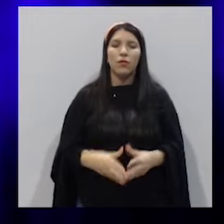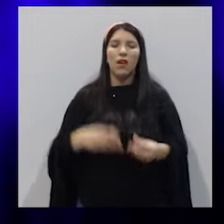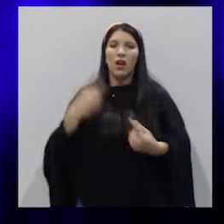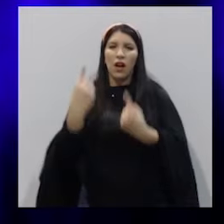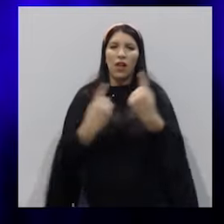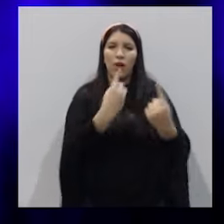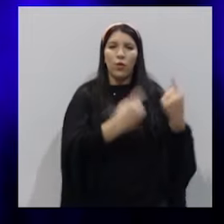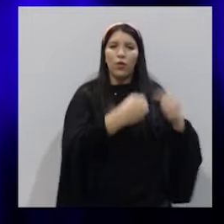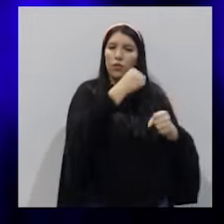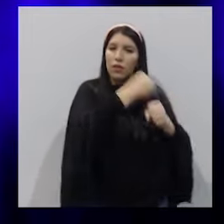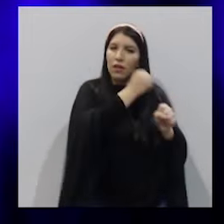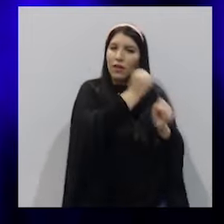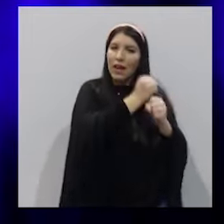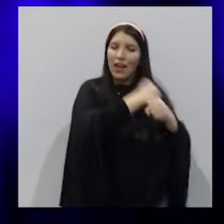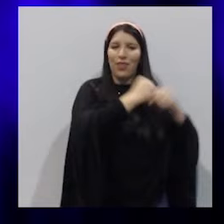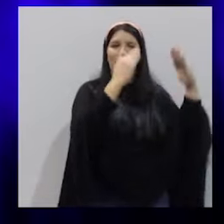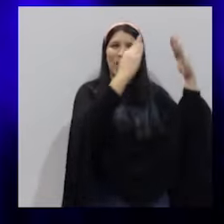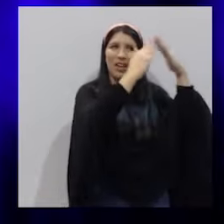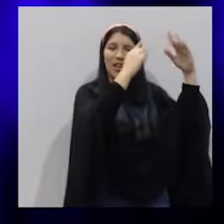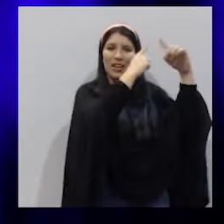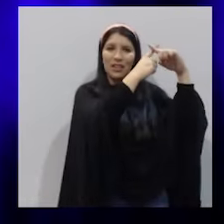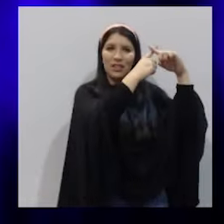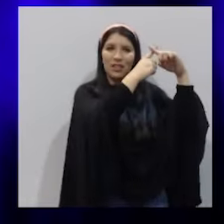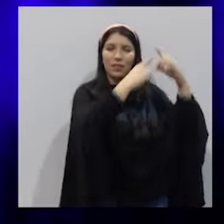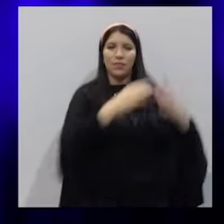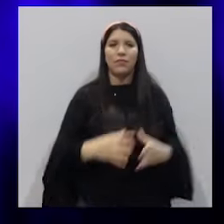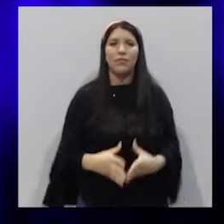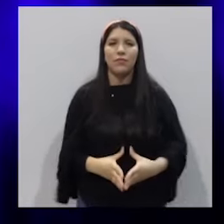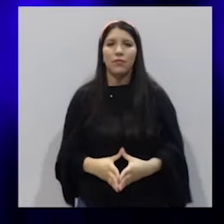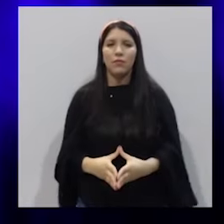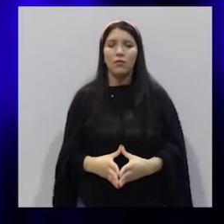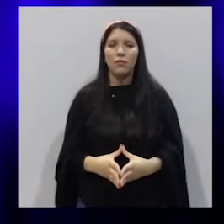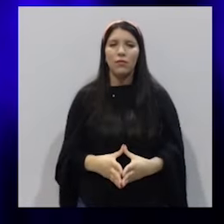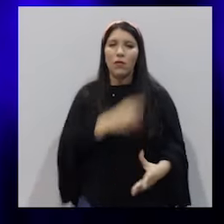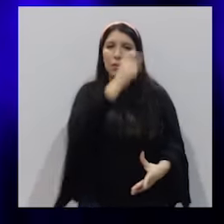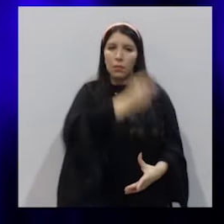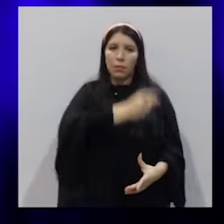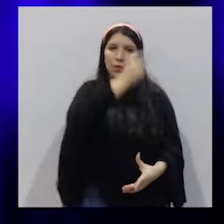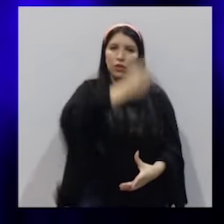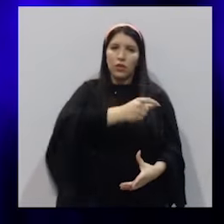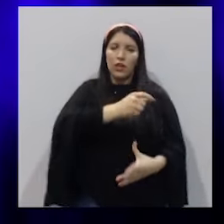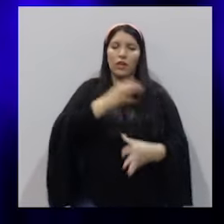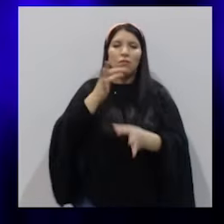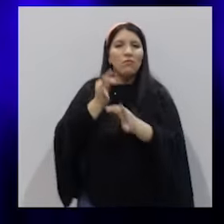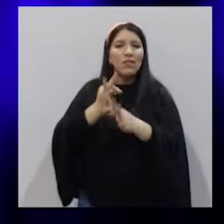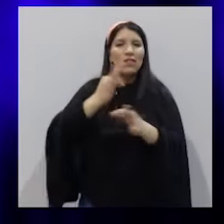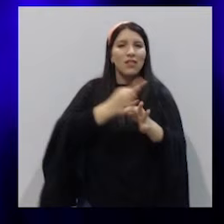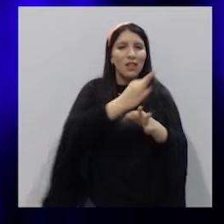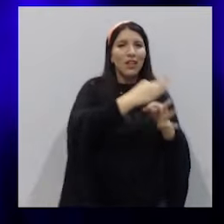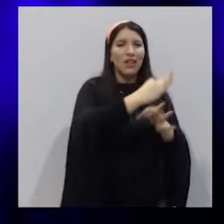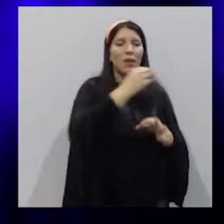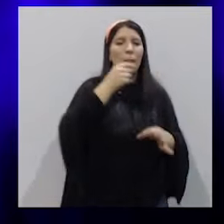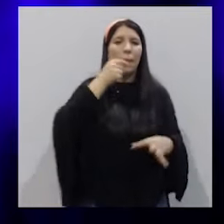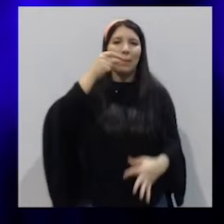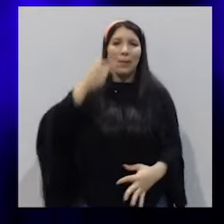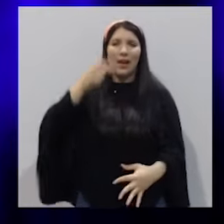la palabra de dios la verdadera palabra de dios eso fue la idea de pablo por eso él deja estas verdades